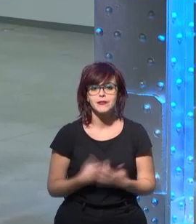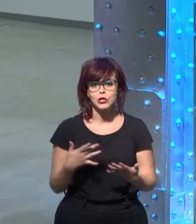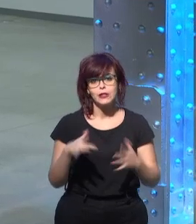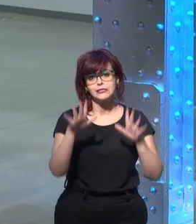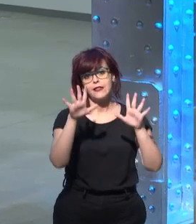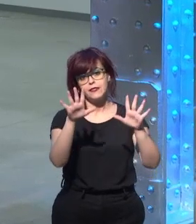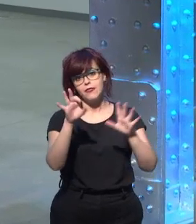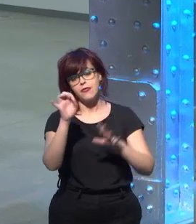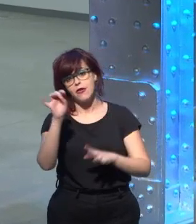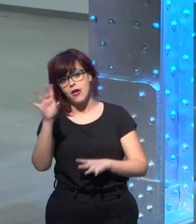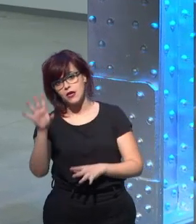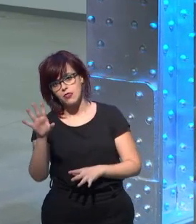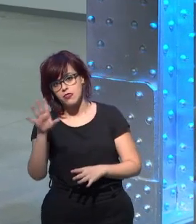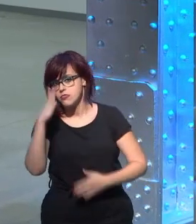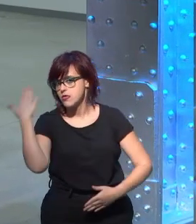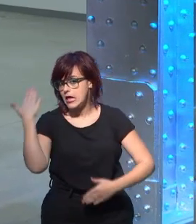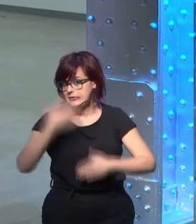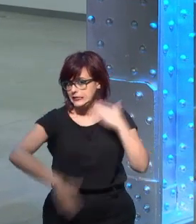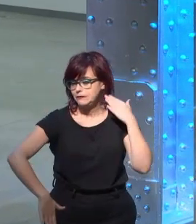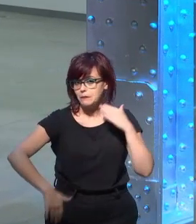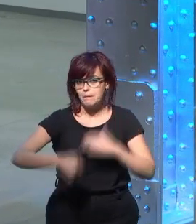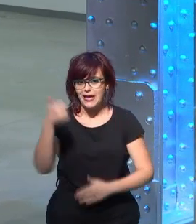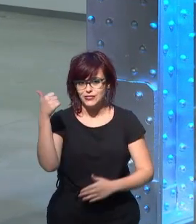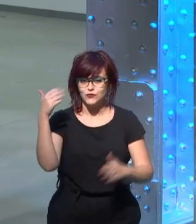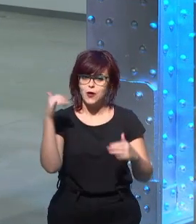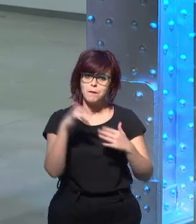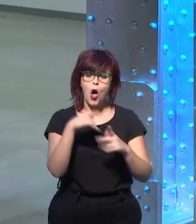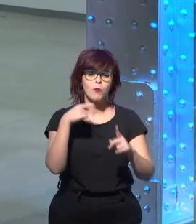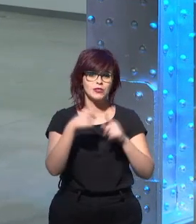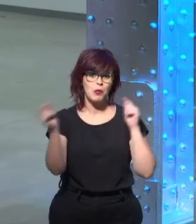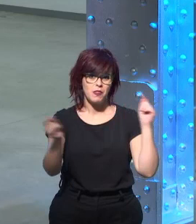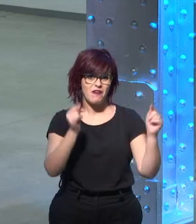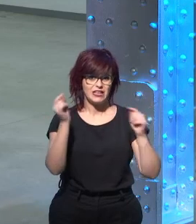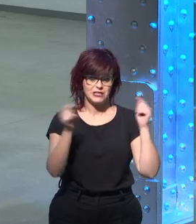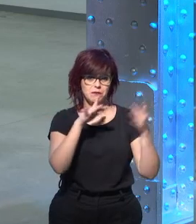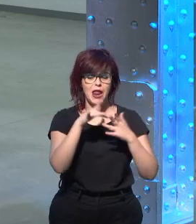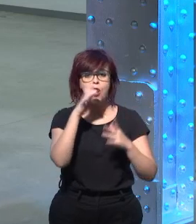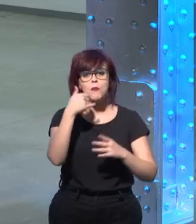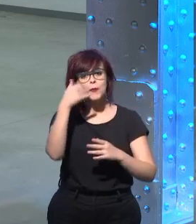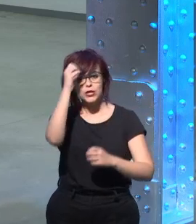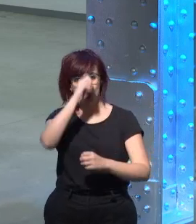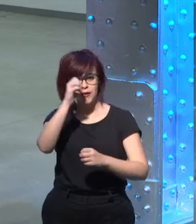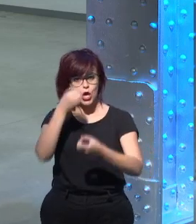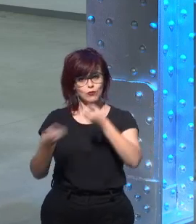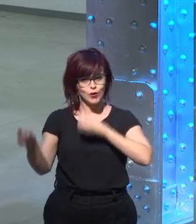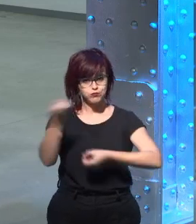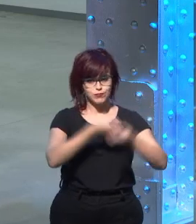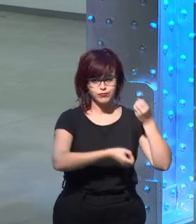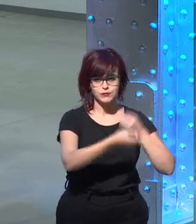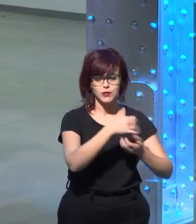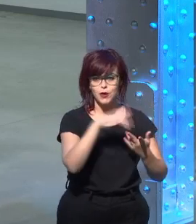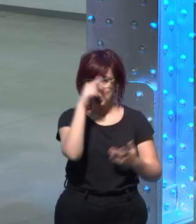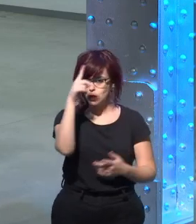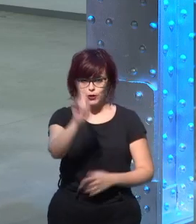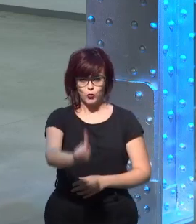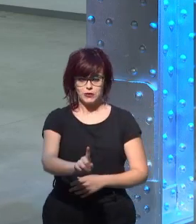10 a 15 y ni un minuto más. No, para que podamos hacer coloquio, básicamente que haya un intercambio de opiniones entre vosotros. No te